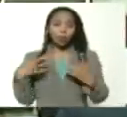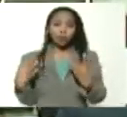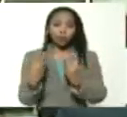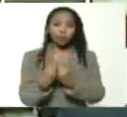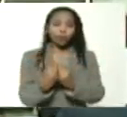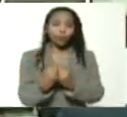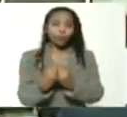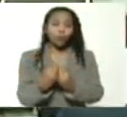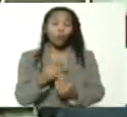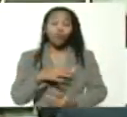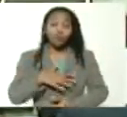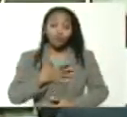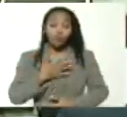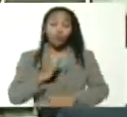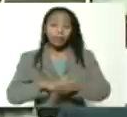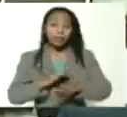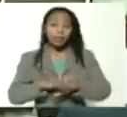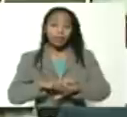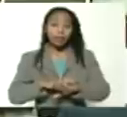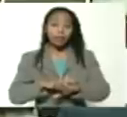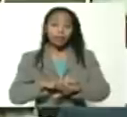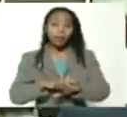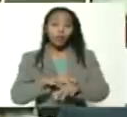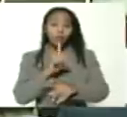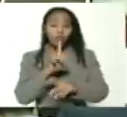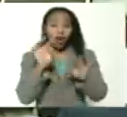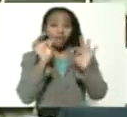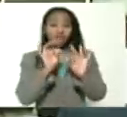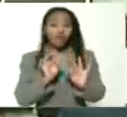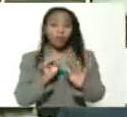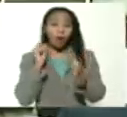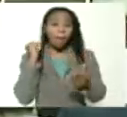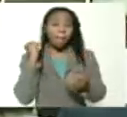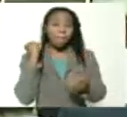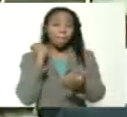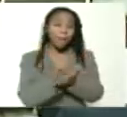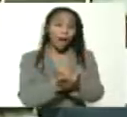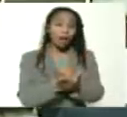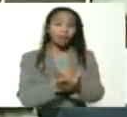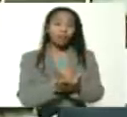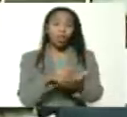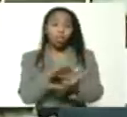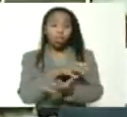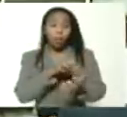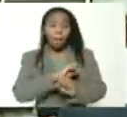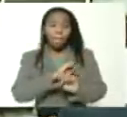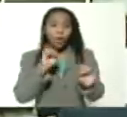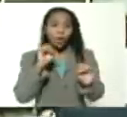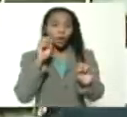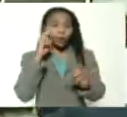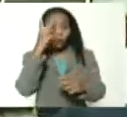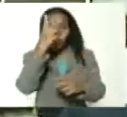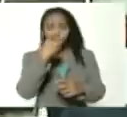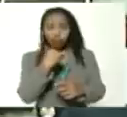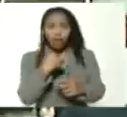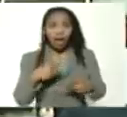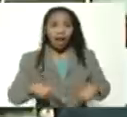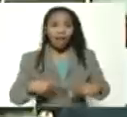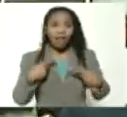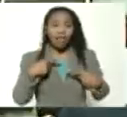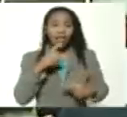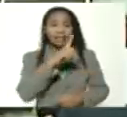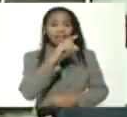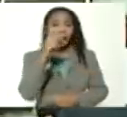acompañábamos. Ahí pudo haber ocurrido fácilmente una matanza, una masacre que hubiese cegado la vida de aproximadamente